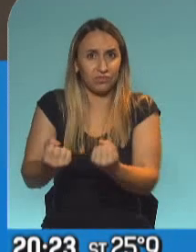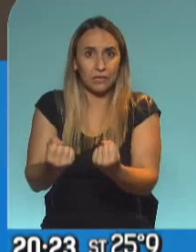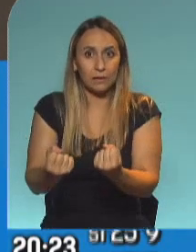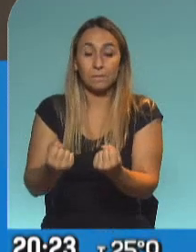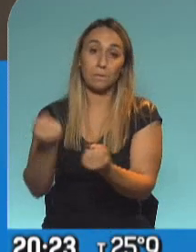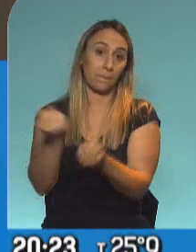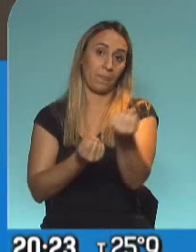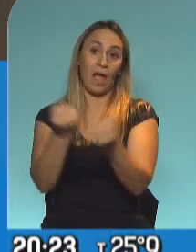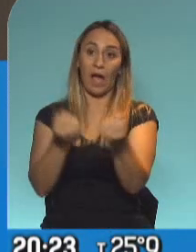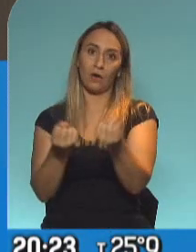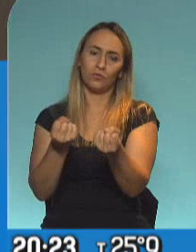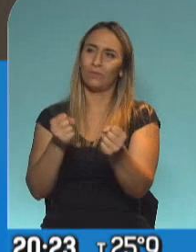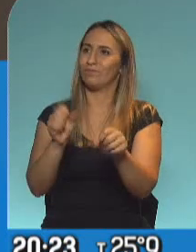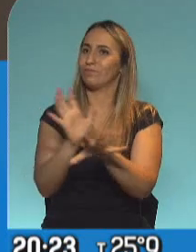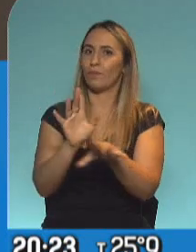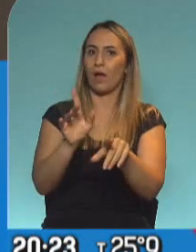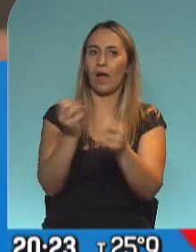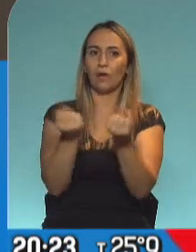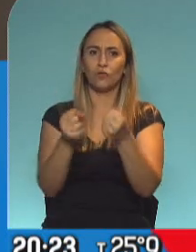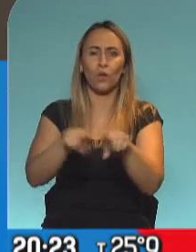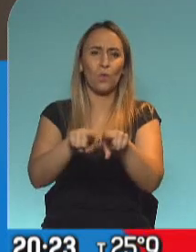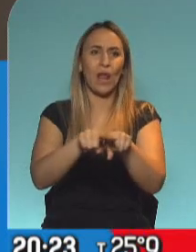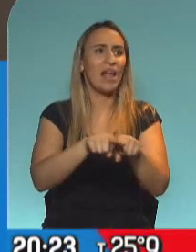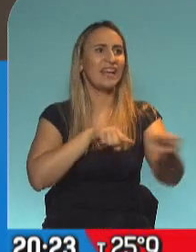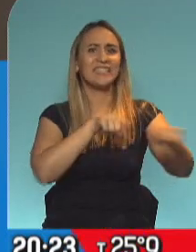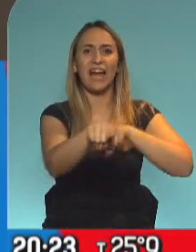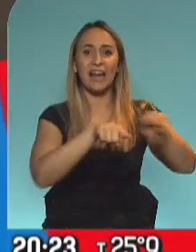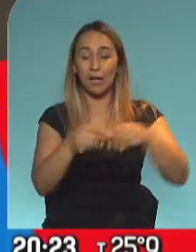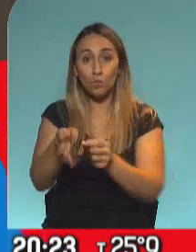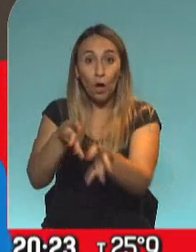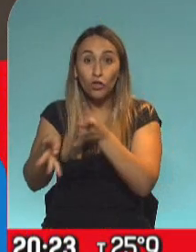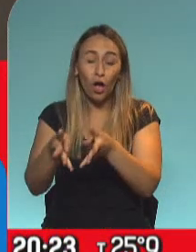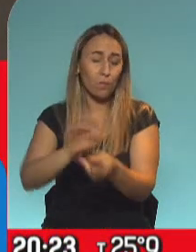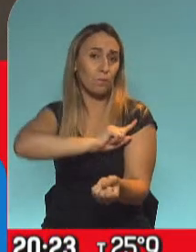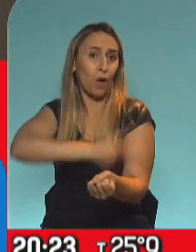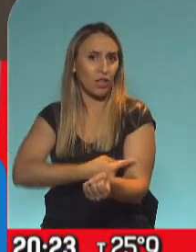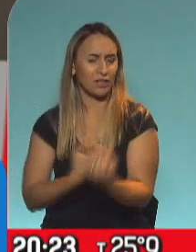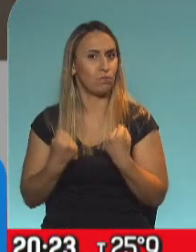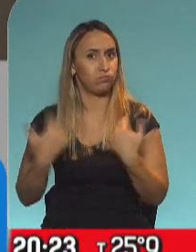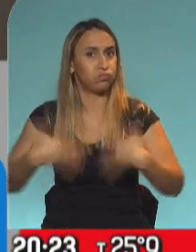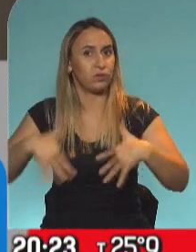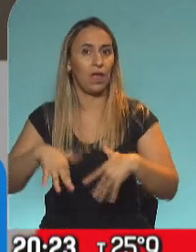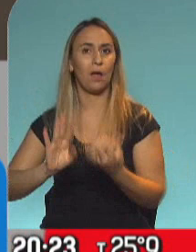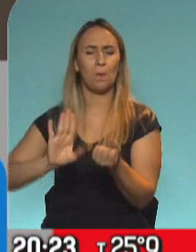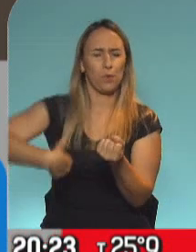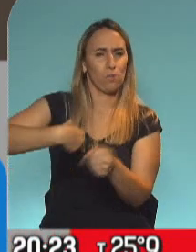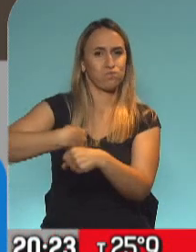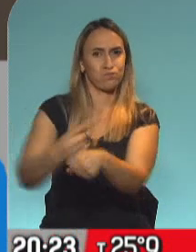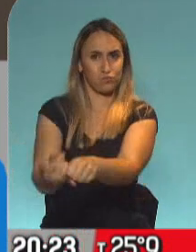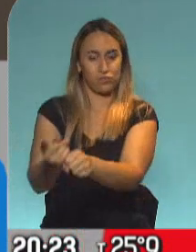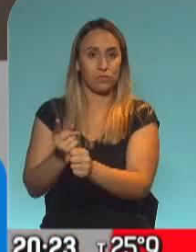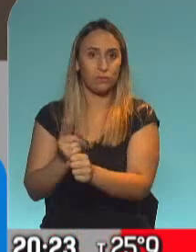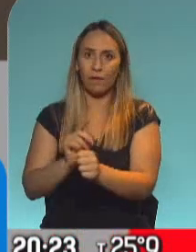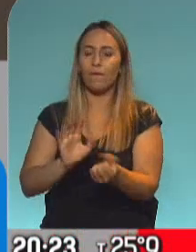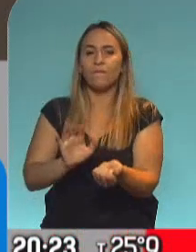coche es un coche prácticamente de carrera, con un motor potentísimo, con una aceleración enorme, acelera en vez de frenar, y en tal